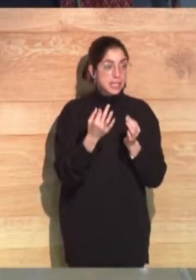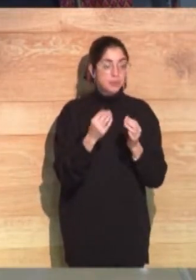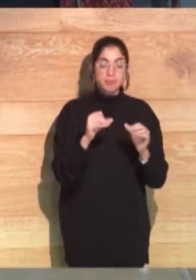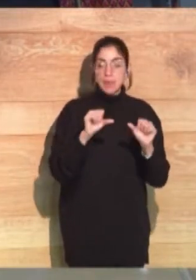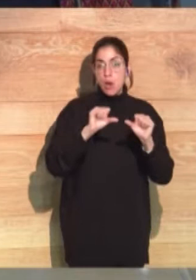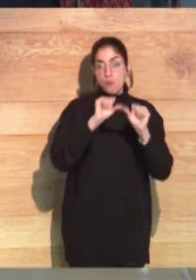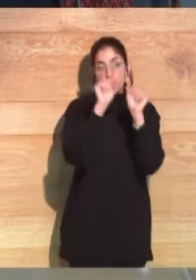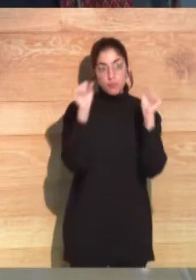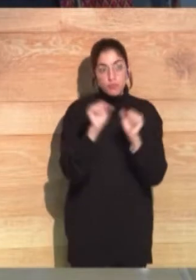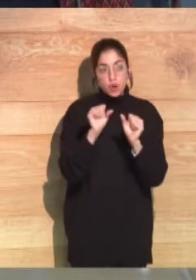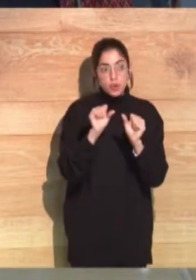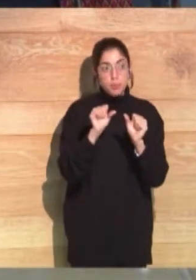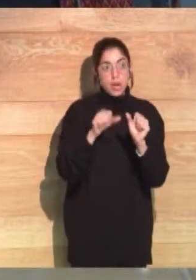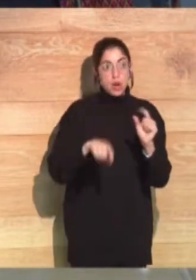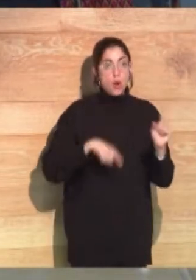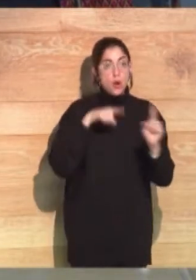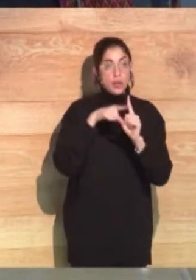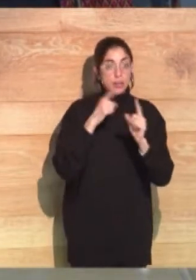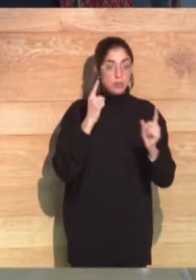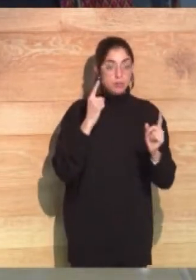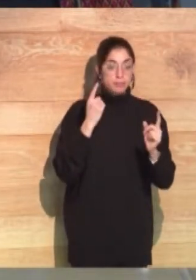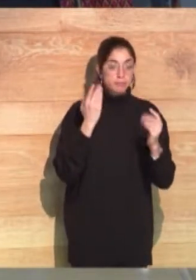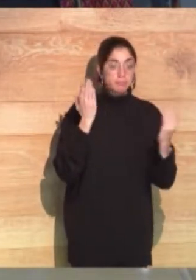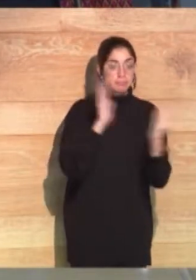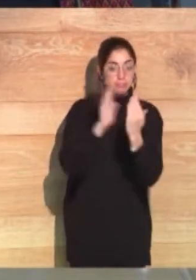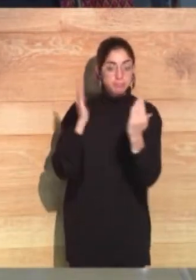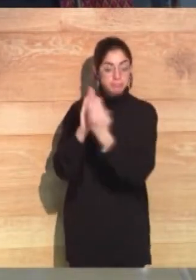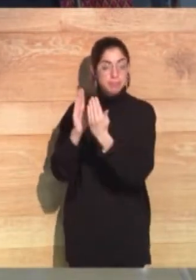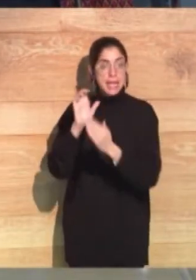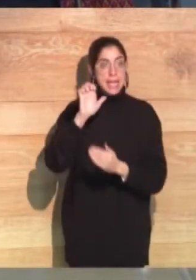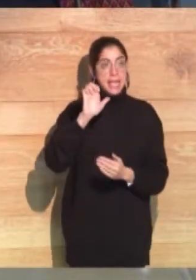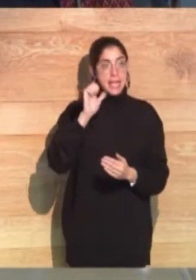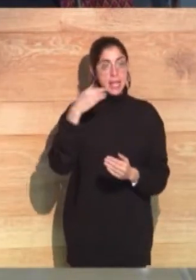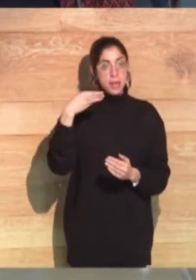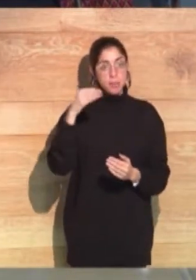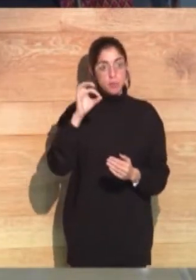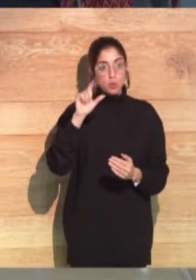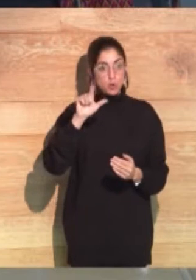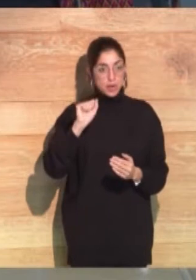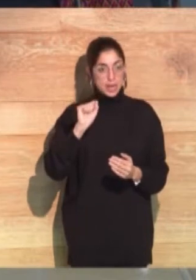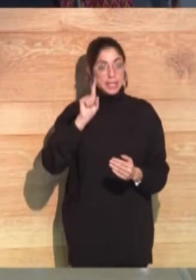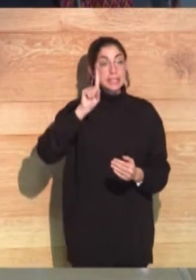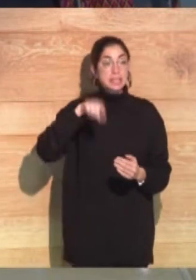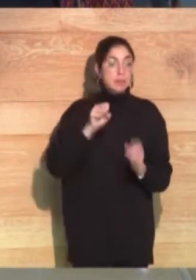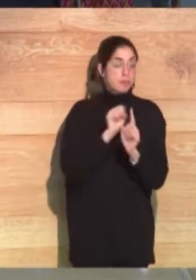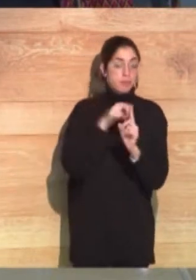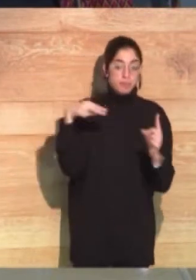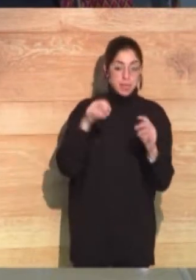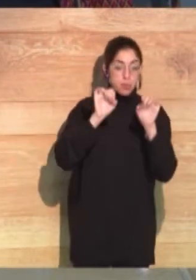eficaz de combatir el ébola en ese momento y poder utilizar el mismo enfoque para afrontar el